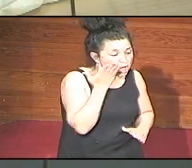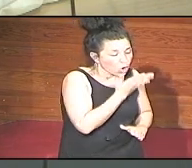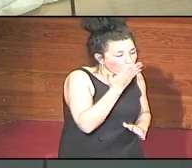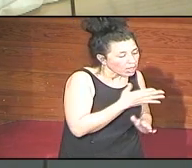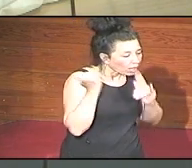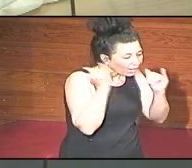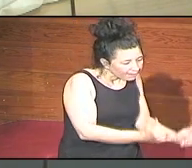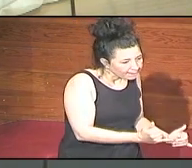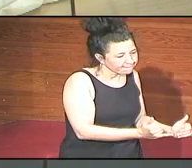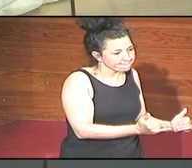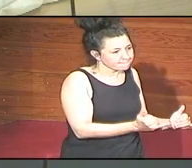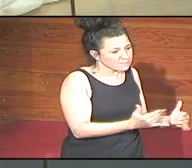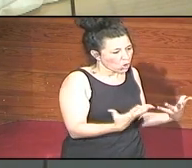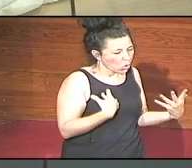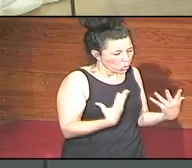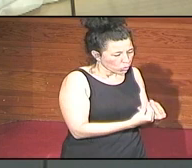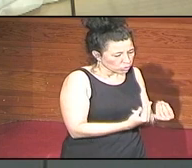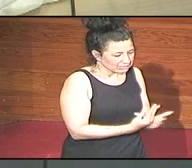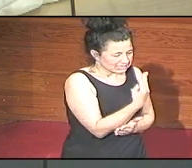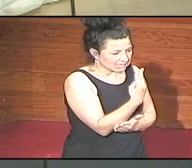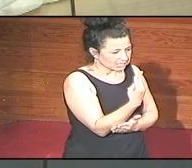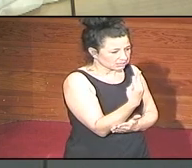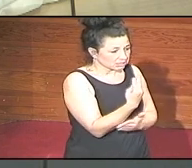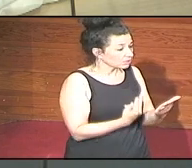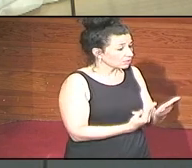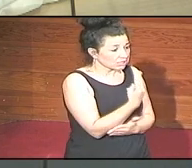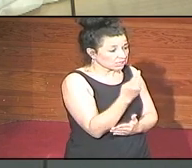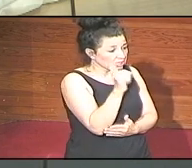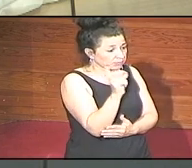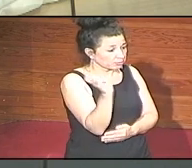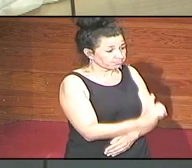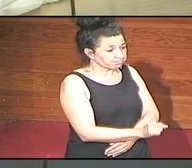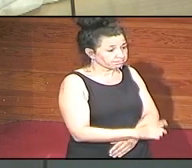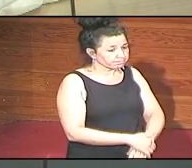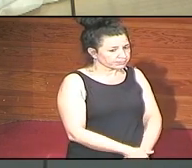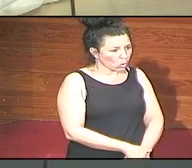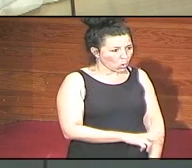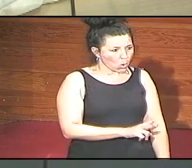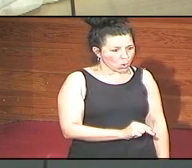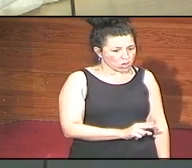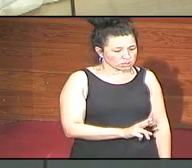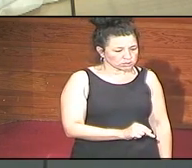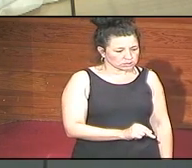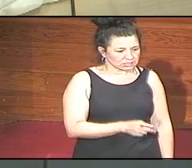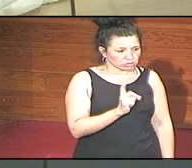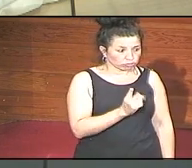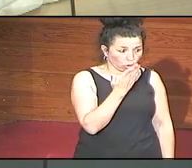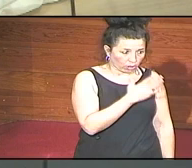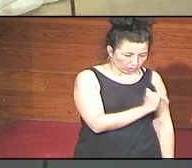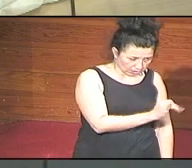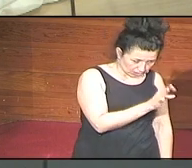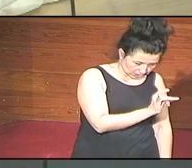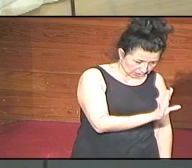cuando estuve yo ahí con él durante tres días el profesor no vino llegamos ya sea no es sólo tener un colegio no sólo